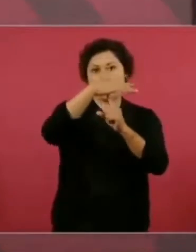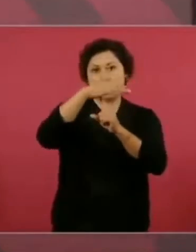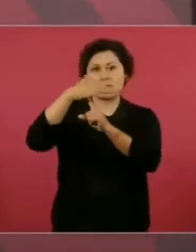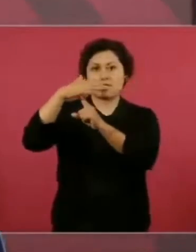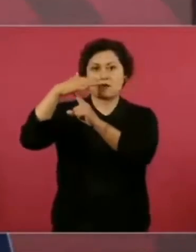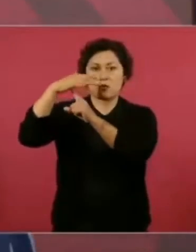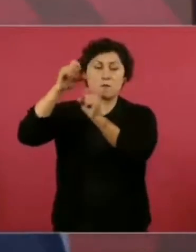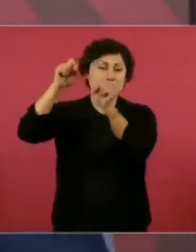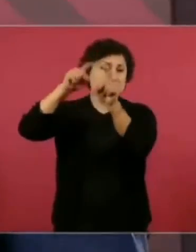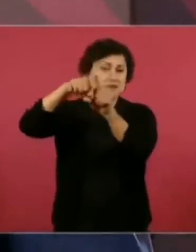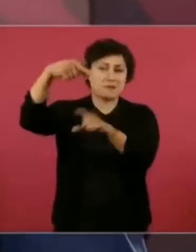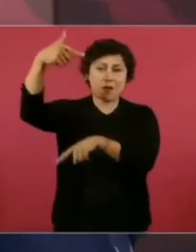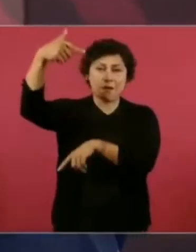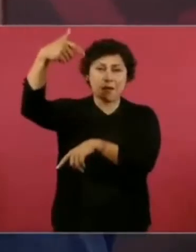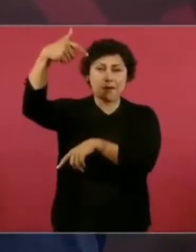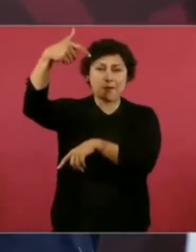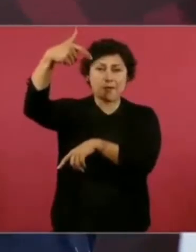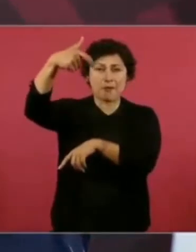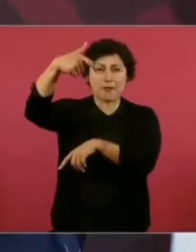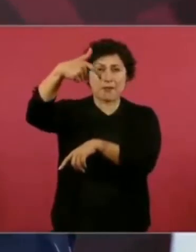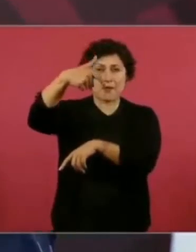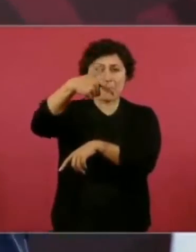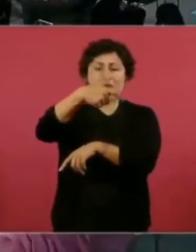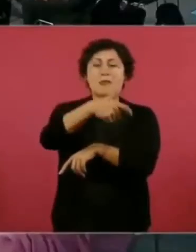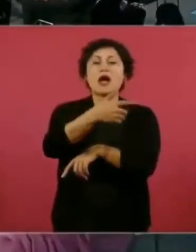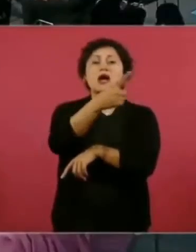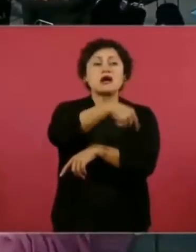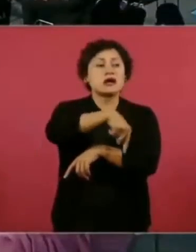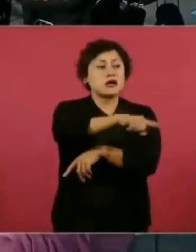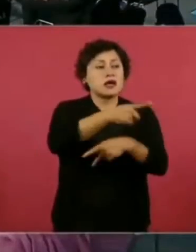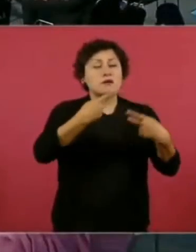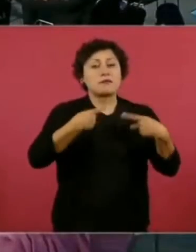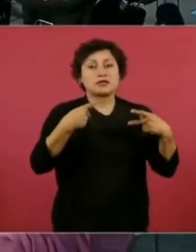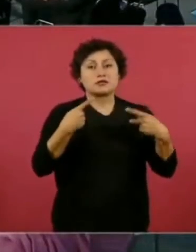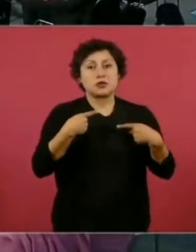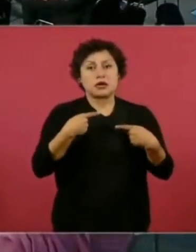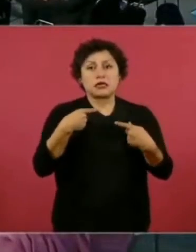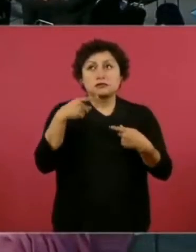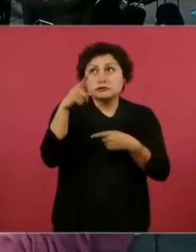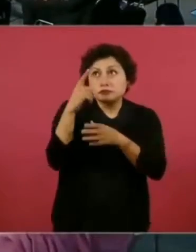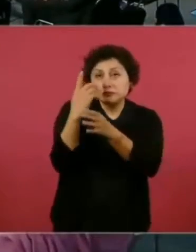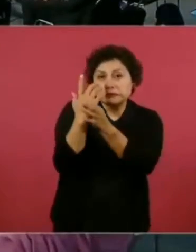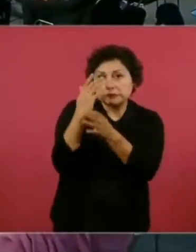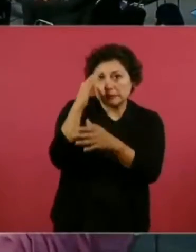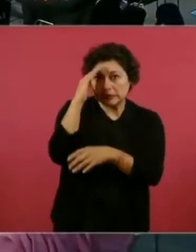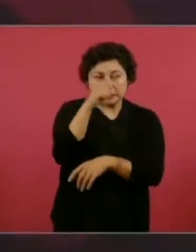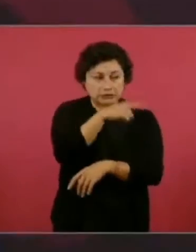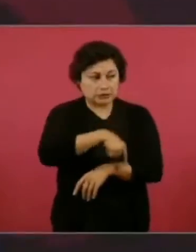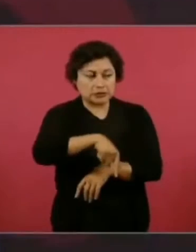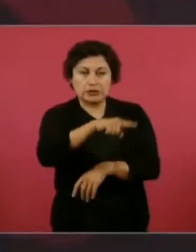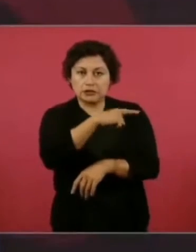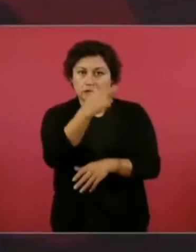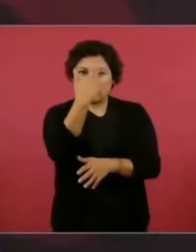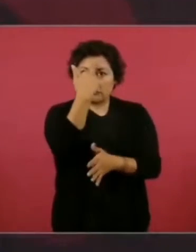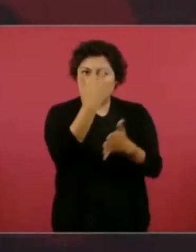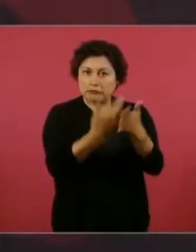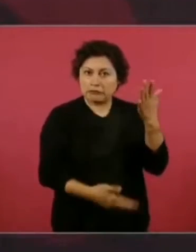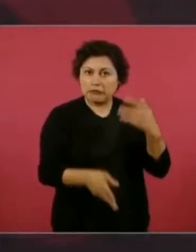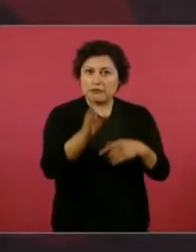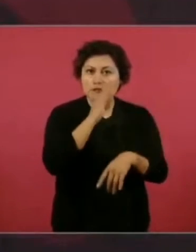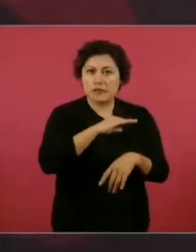disparaban a un grupo de presuntos delincuentes en Tepic.